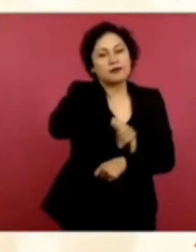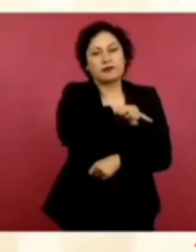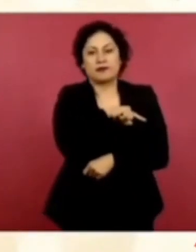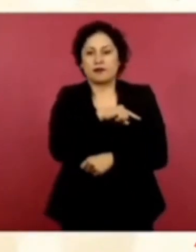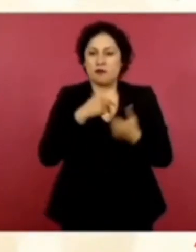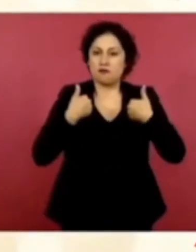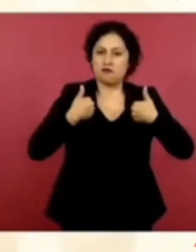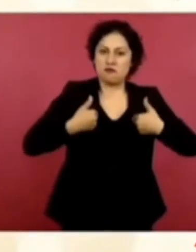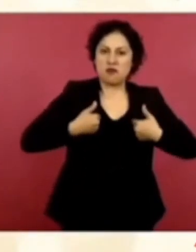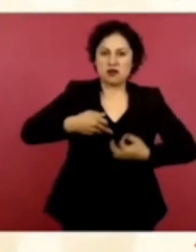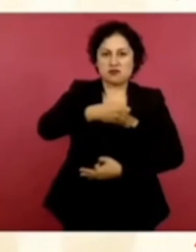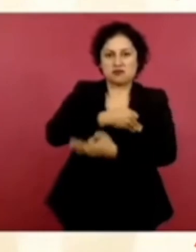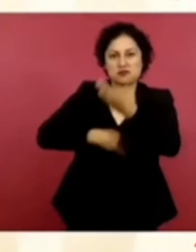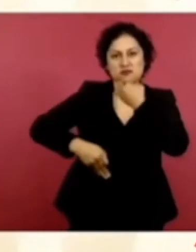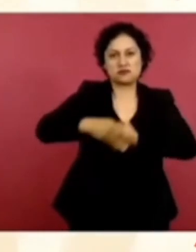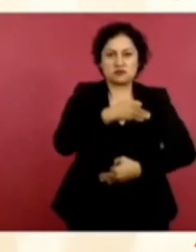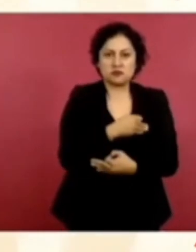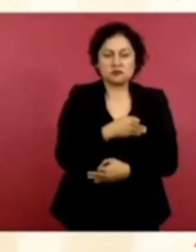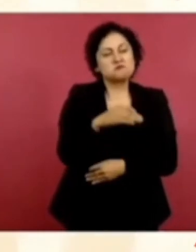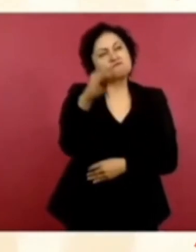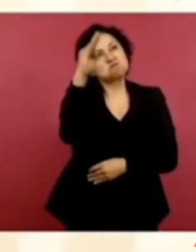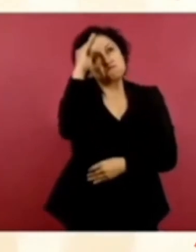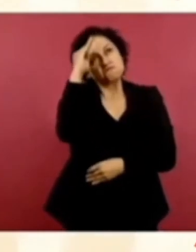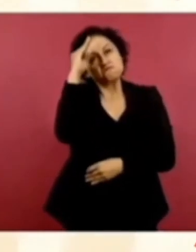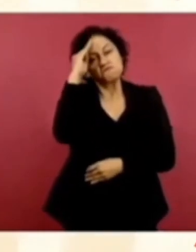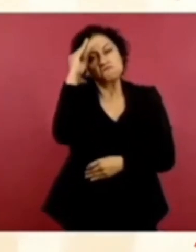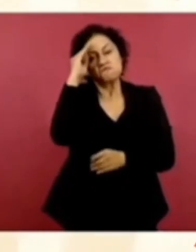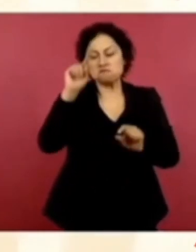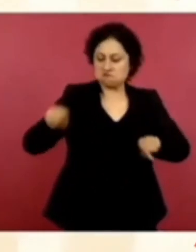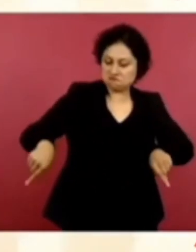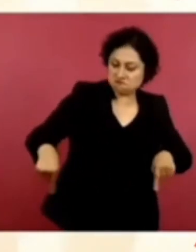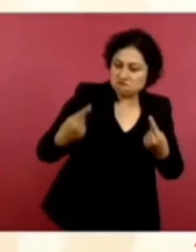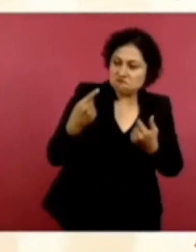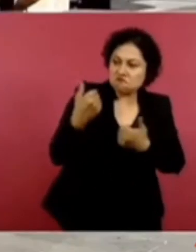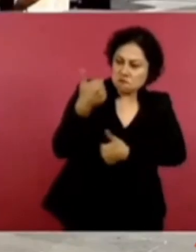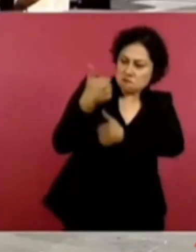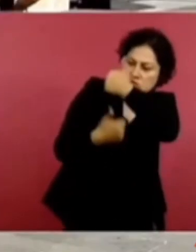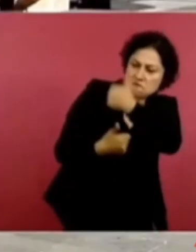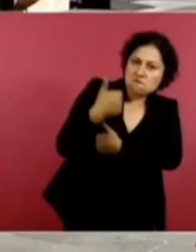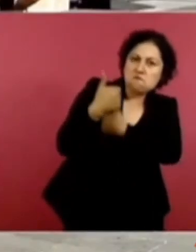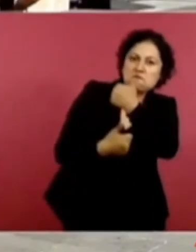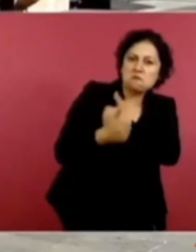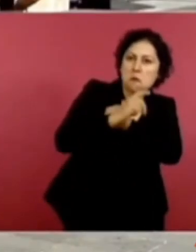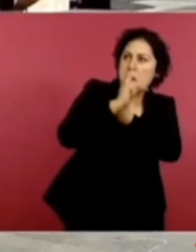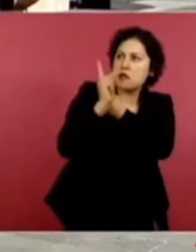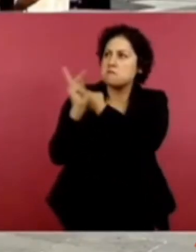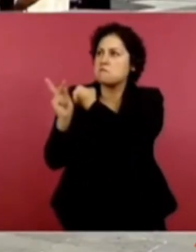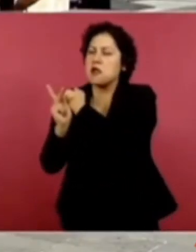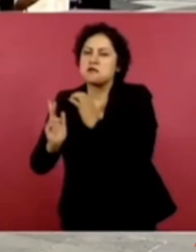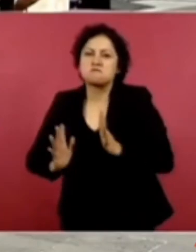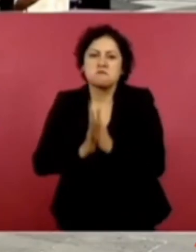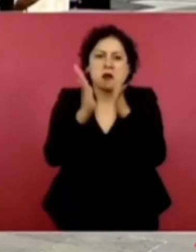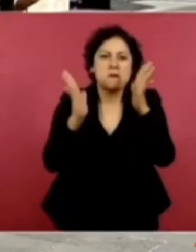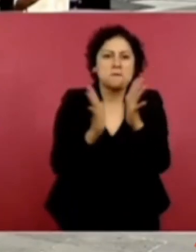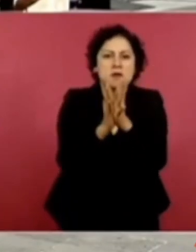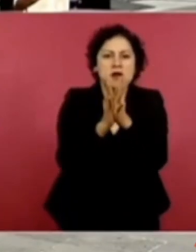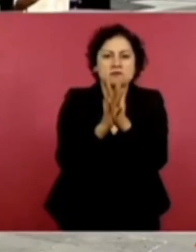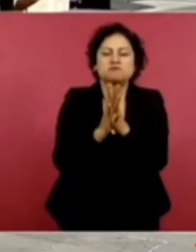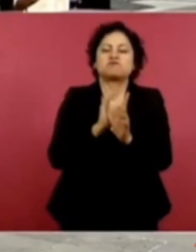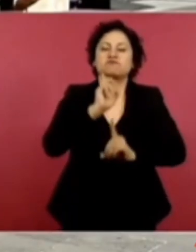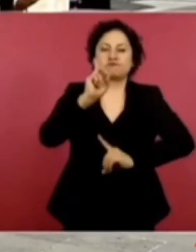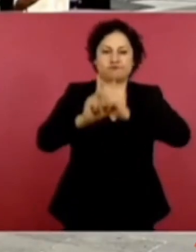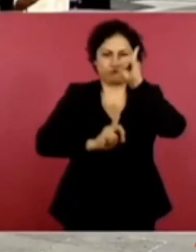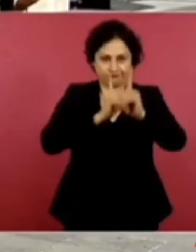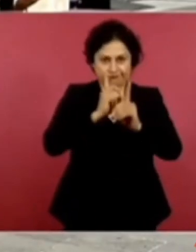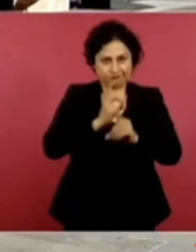hemos de enfrentarnos como naciones, solamente debemos hacerlo a través de justas deportivas.